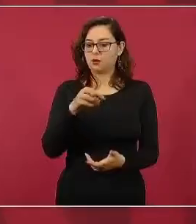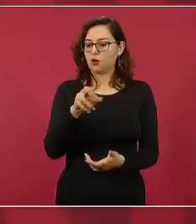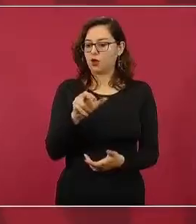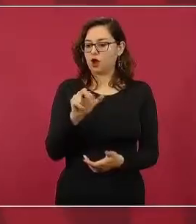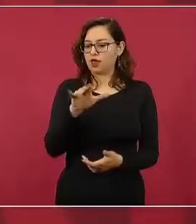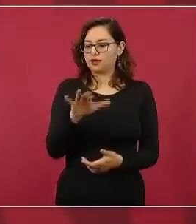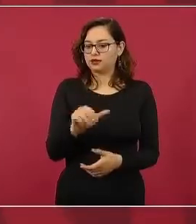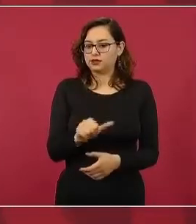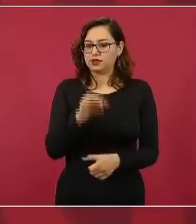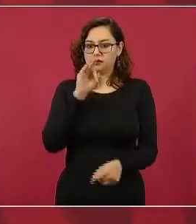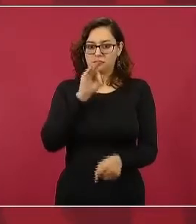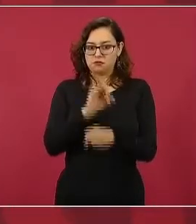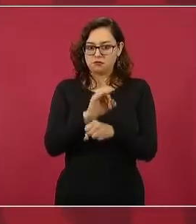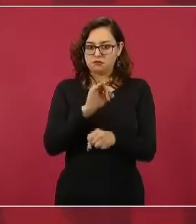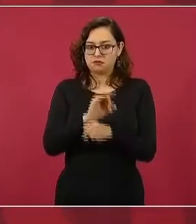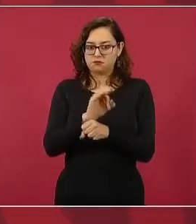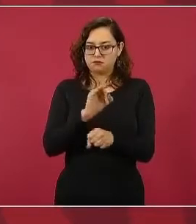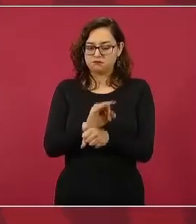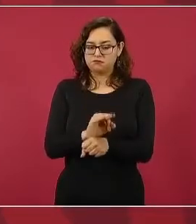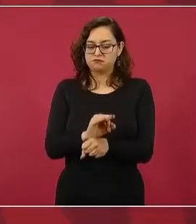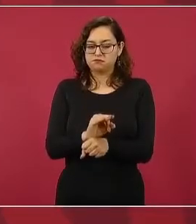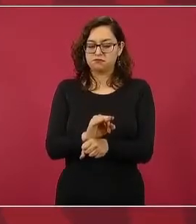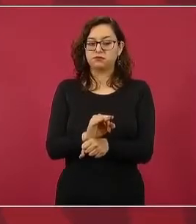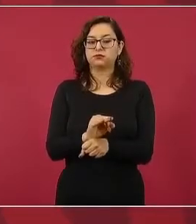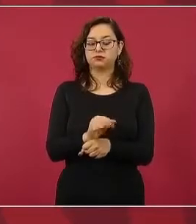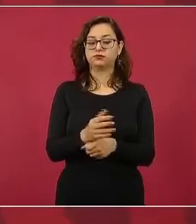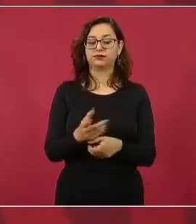Si no, no